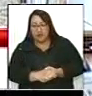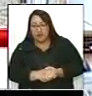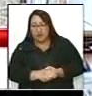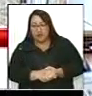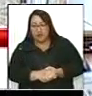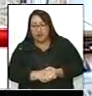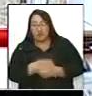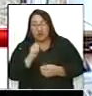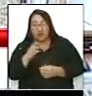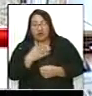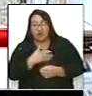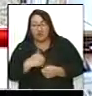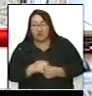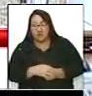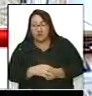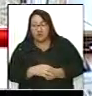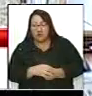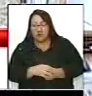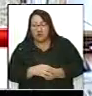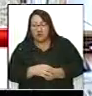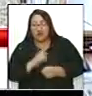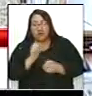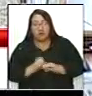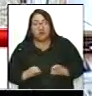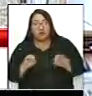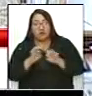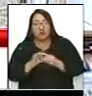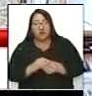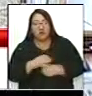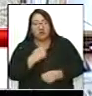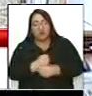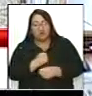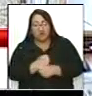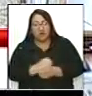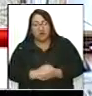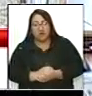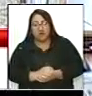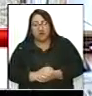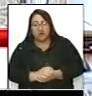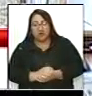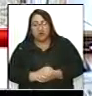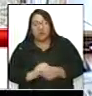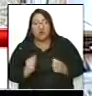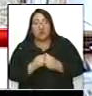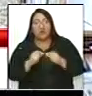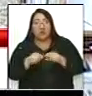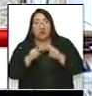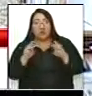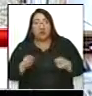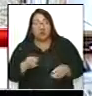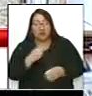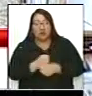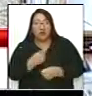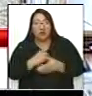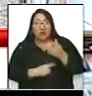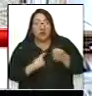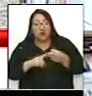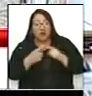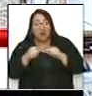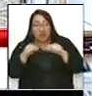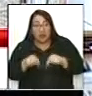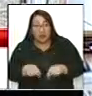lo digo, presidenta, es importante trabajar estas mesas de trabajo para que desde aquí,